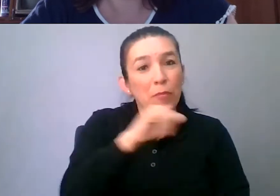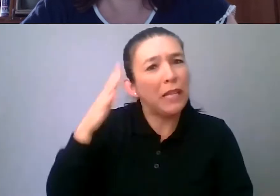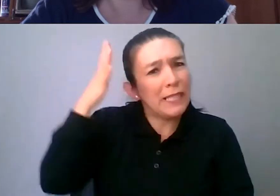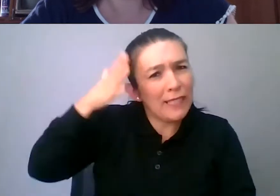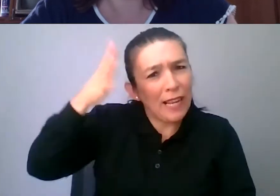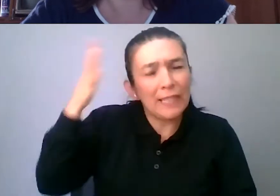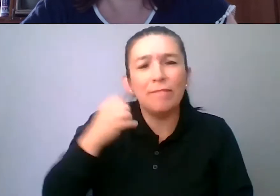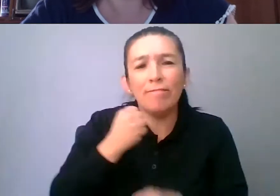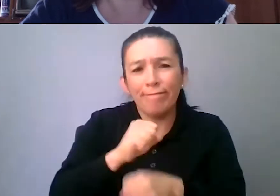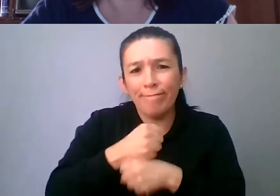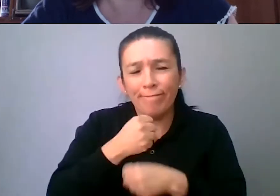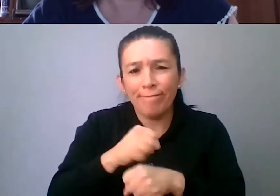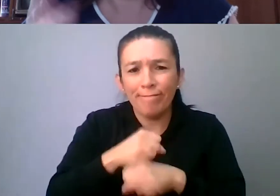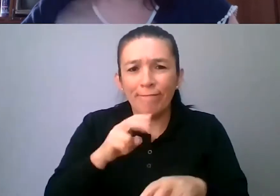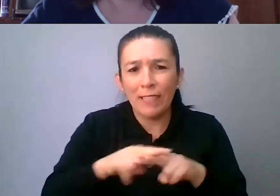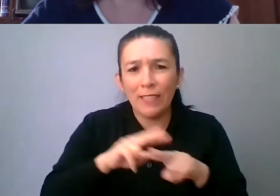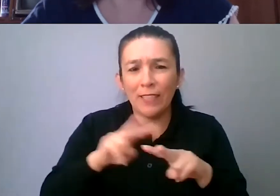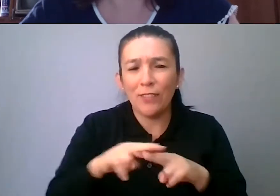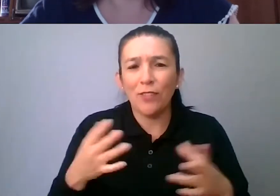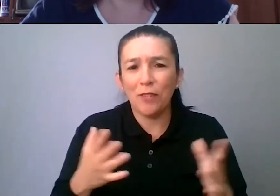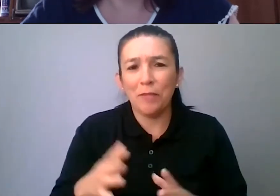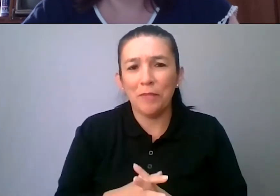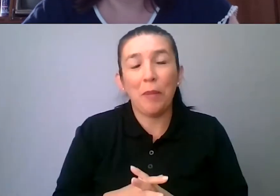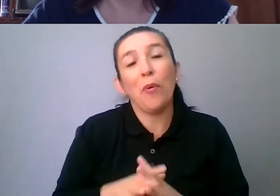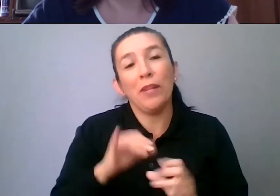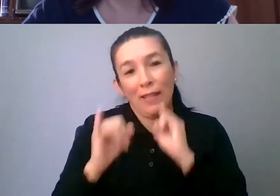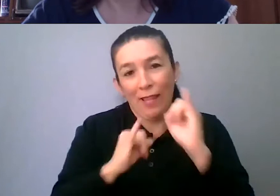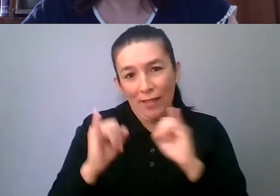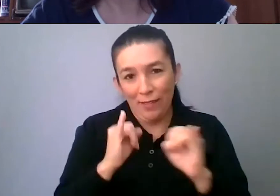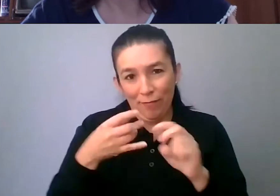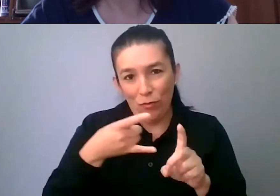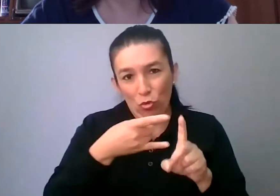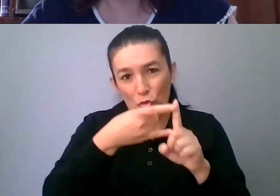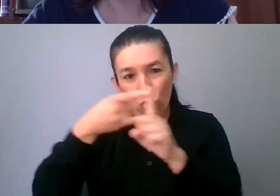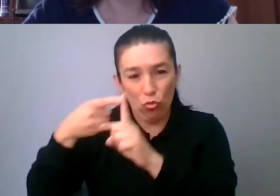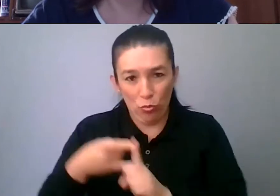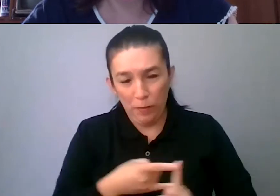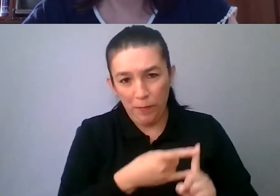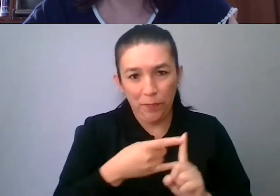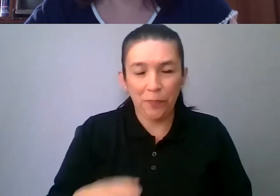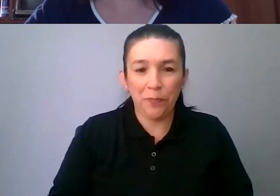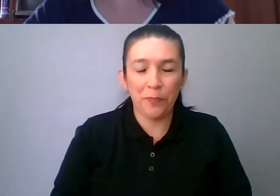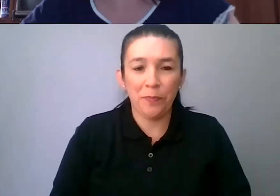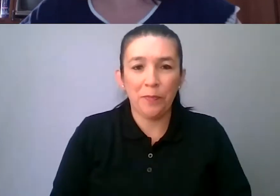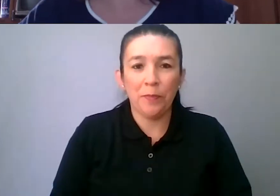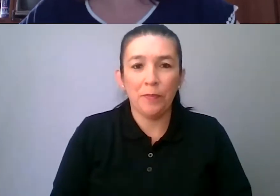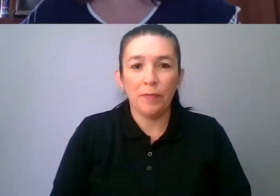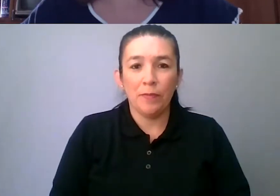se hizo vía Zoom, digamos, o vía a través de la pantalla.